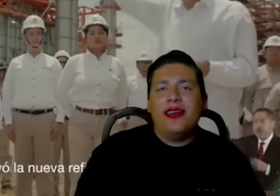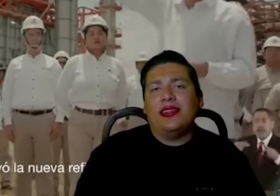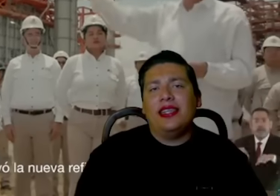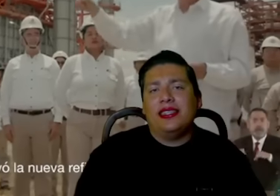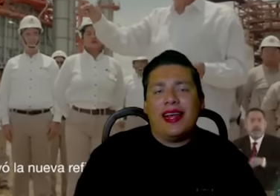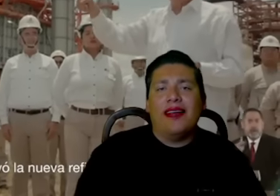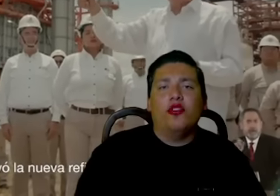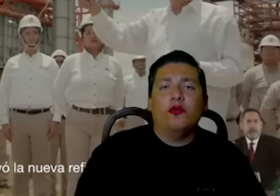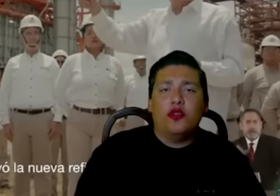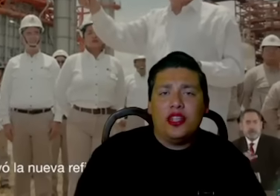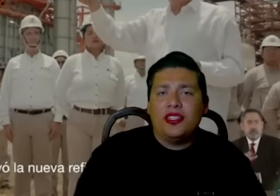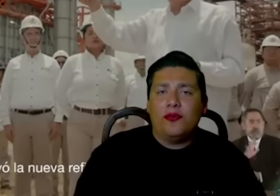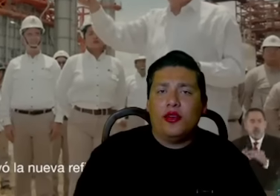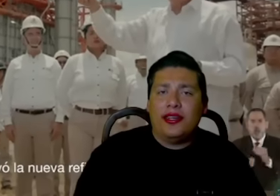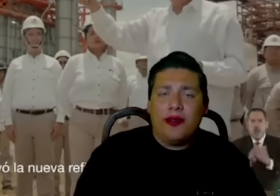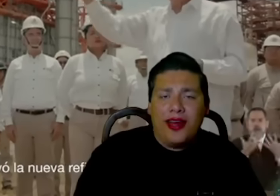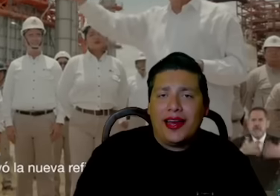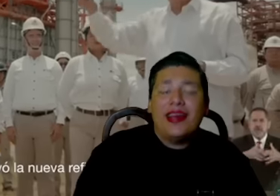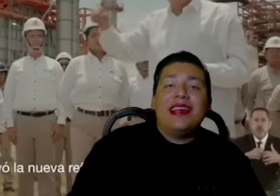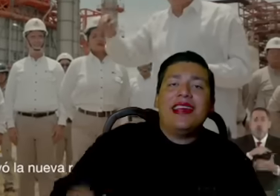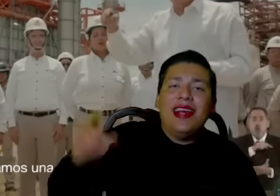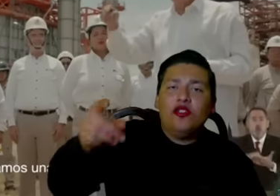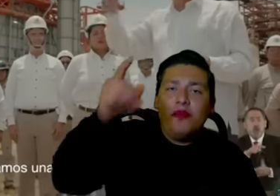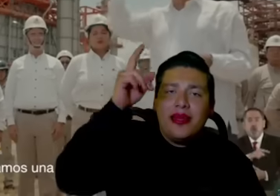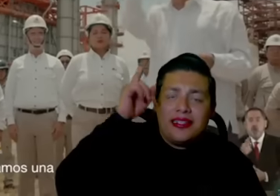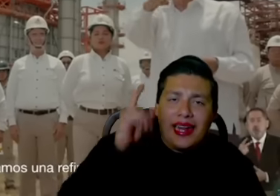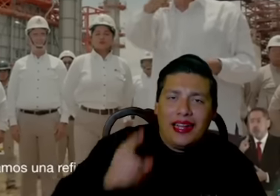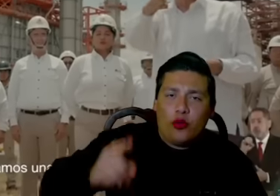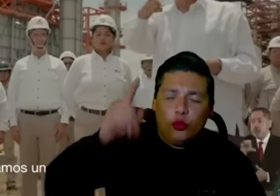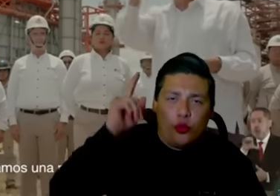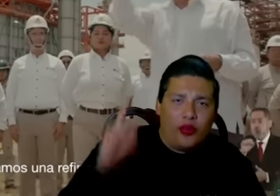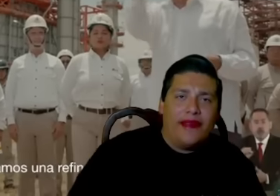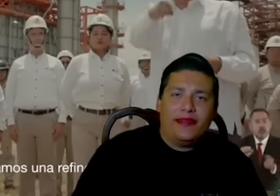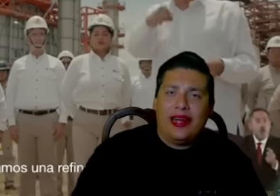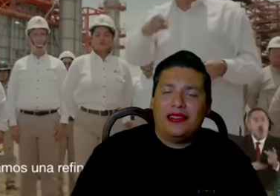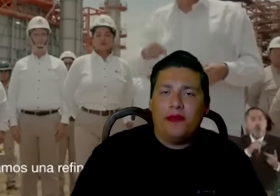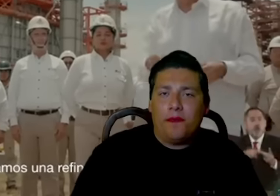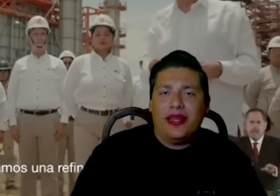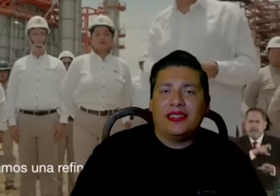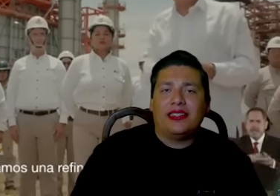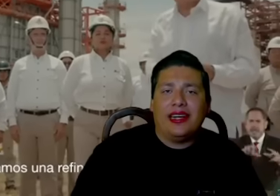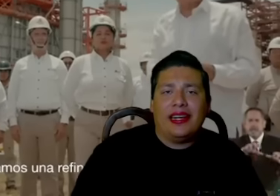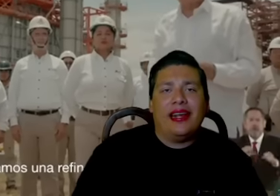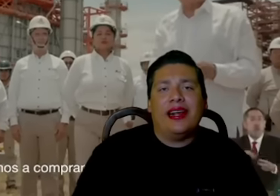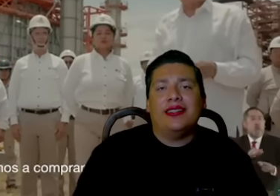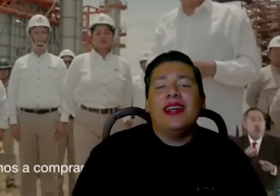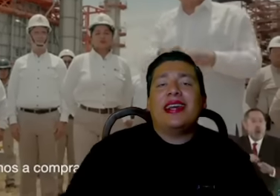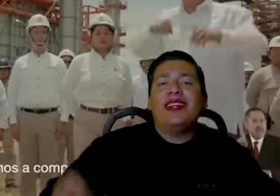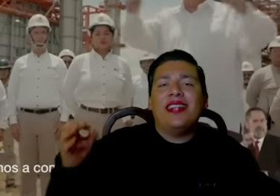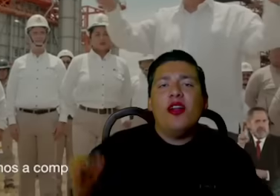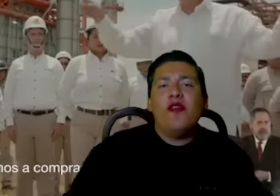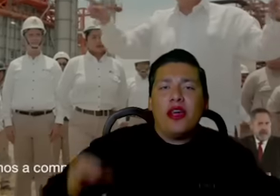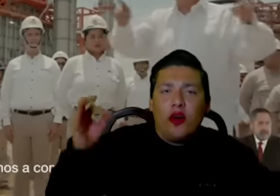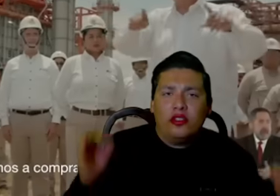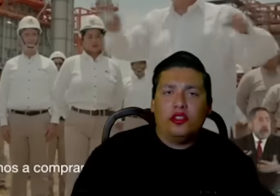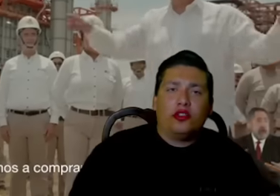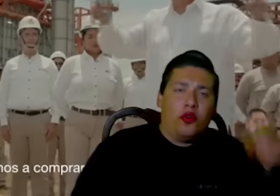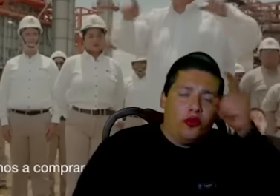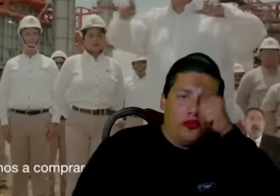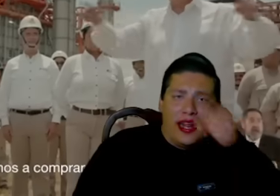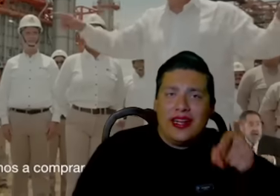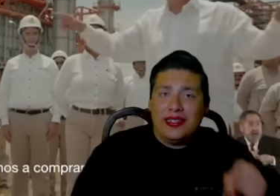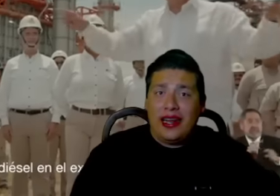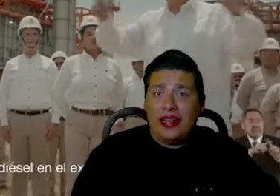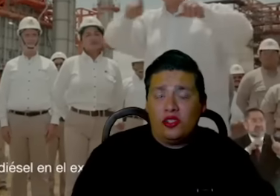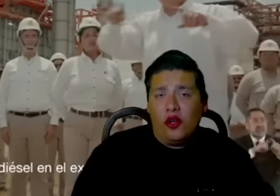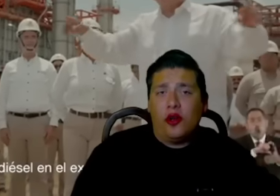que obviamente está dando muchísimo de qué hablar y que es un mensaje contundente a las empresas extranjeras que hicieron negocios